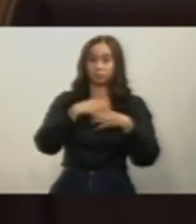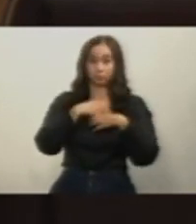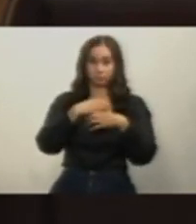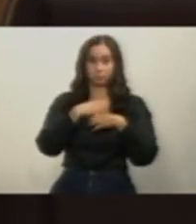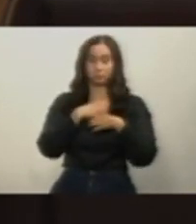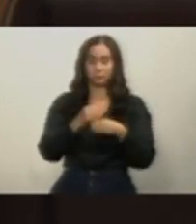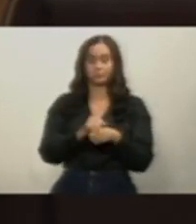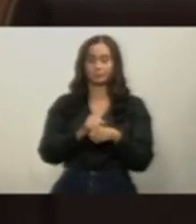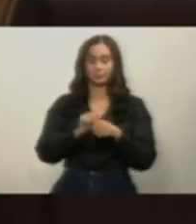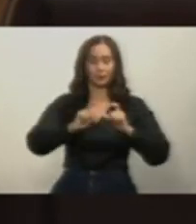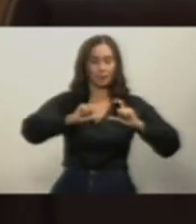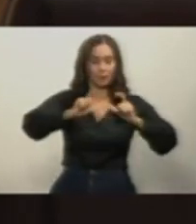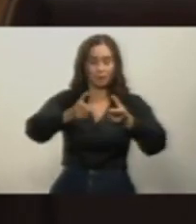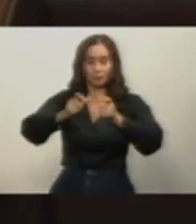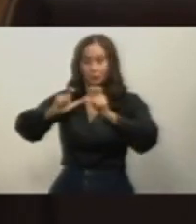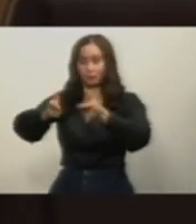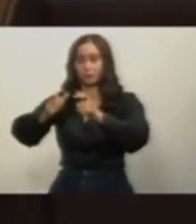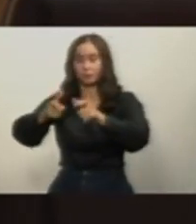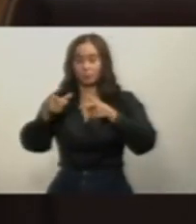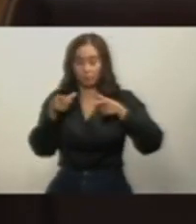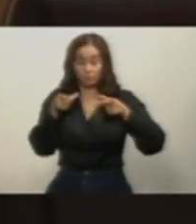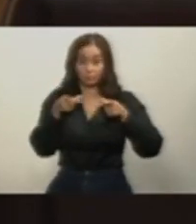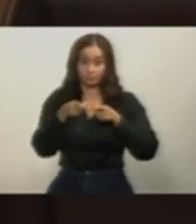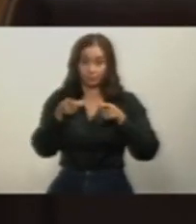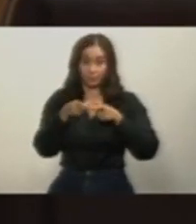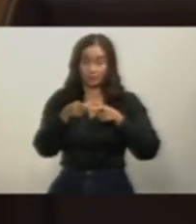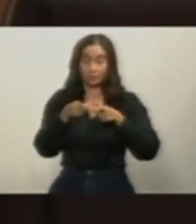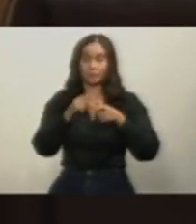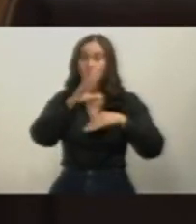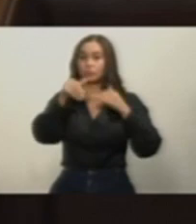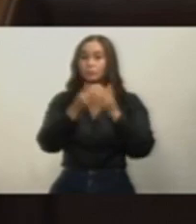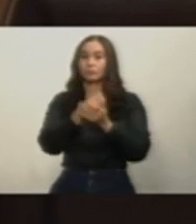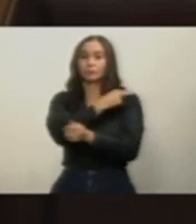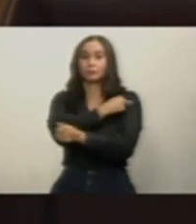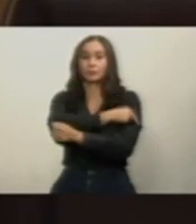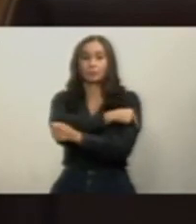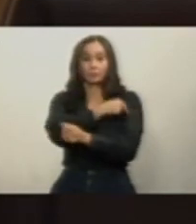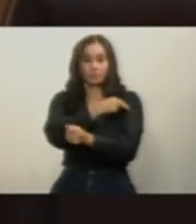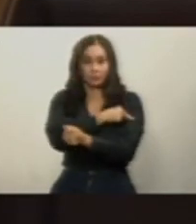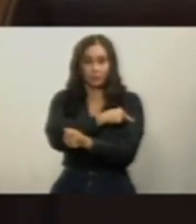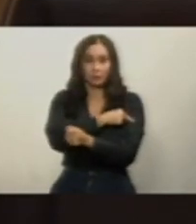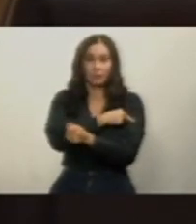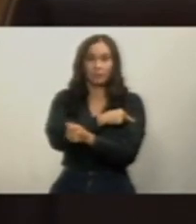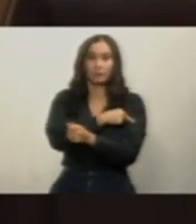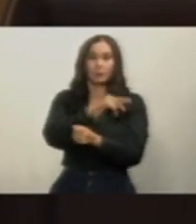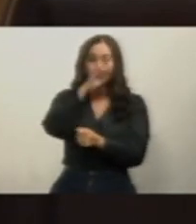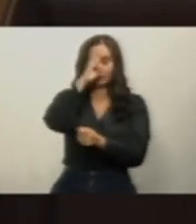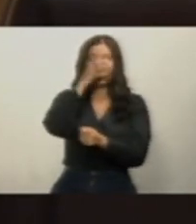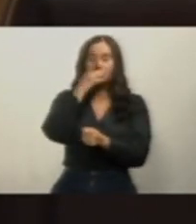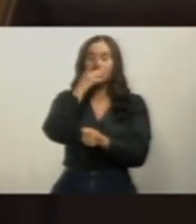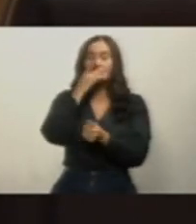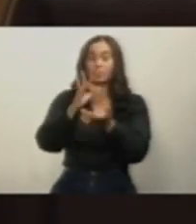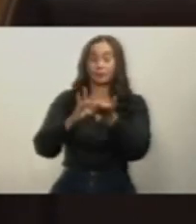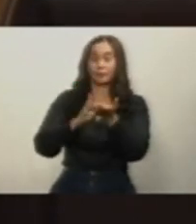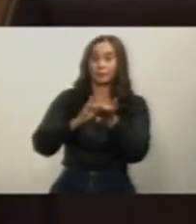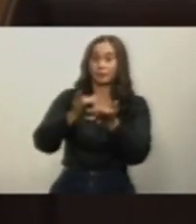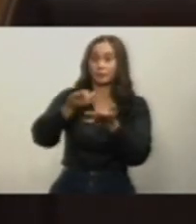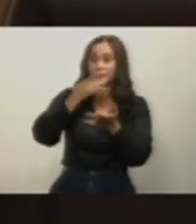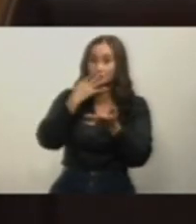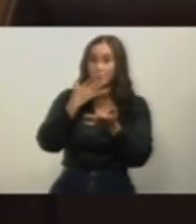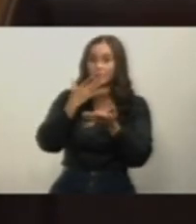kits en todos los hospitales del país para el tratamiento ambulatorio de todo los pacientes